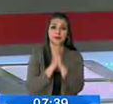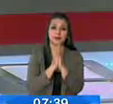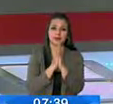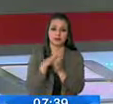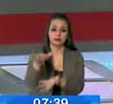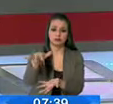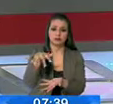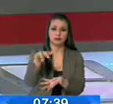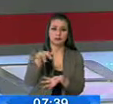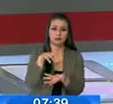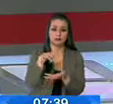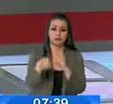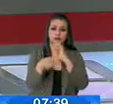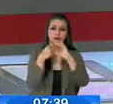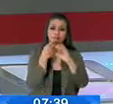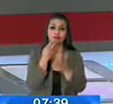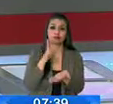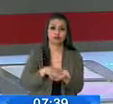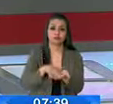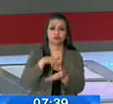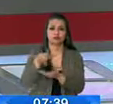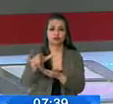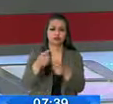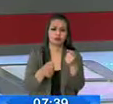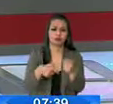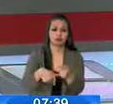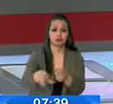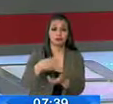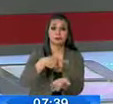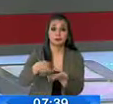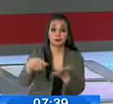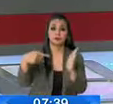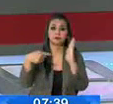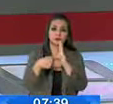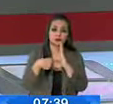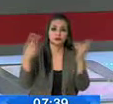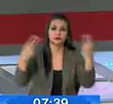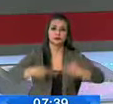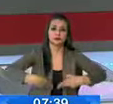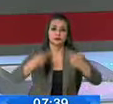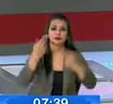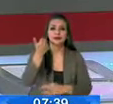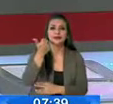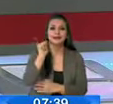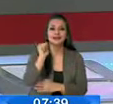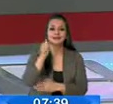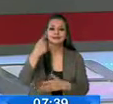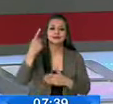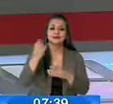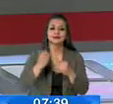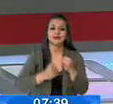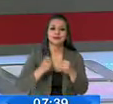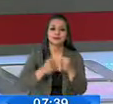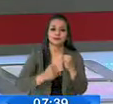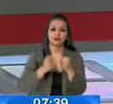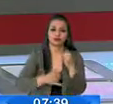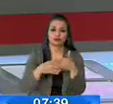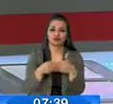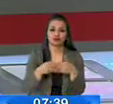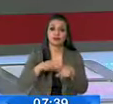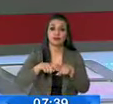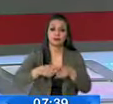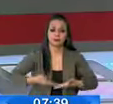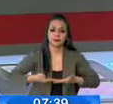a través de courier empezaron ya a cancelar la tasa de control aduanero, que equivale a 10 centavos de dólar, de acuerdo al peso de su